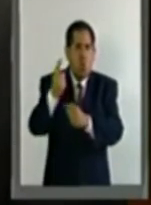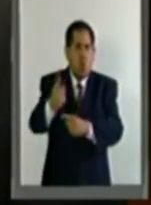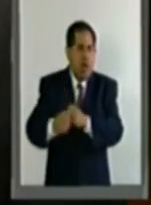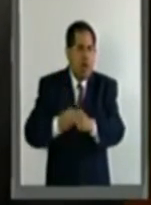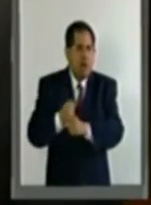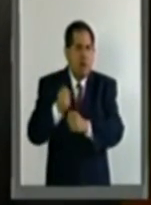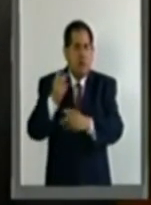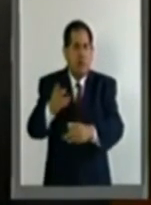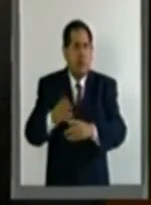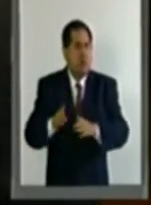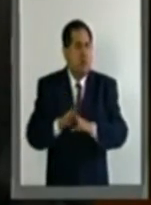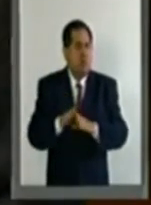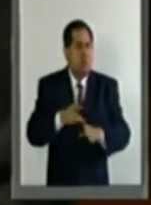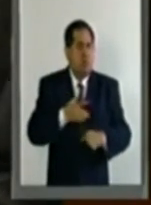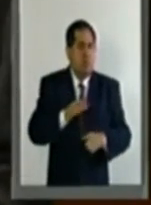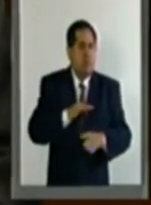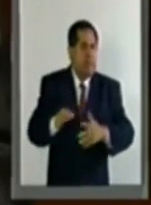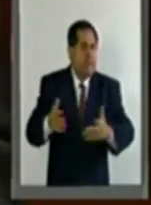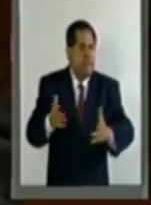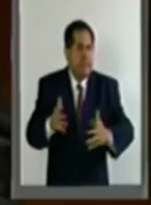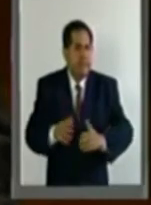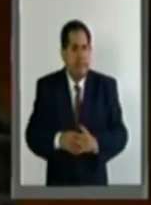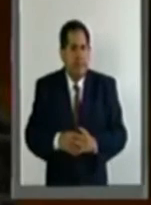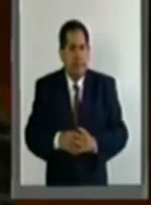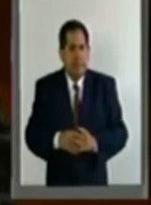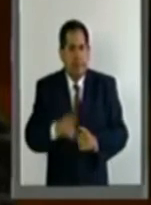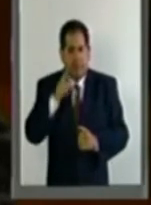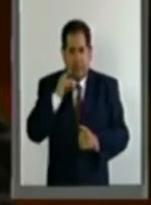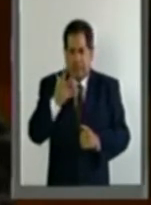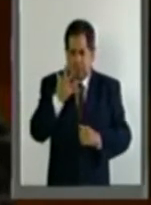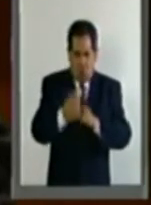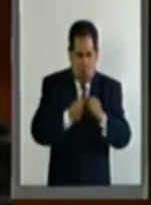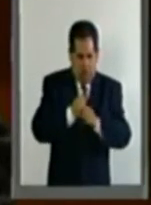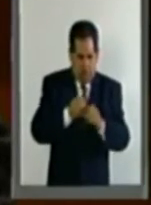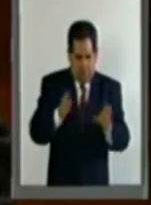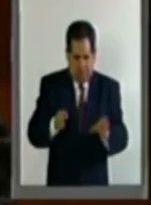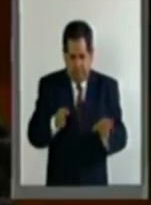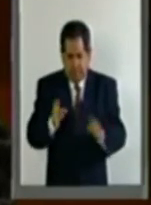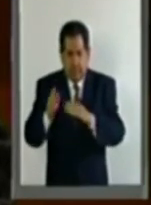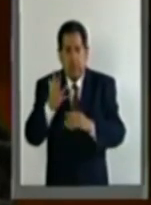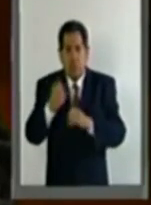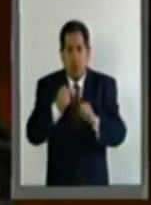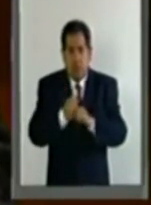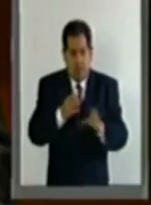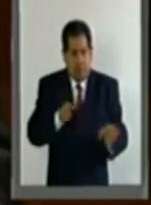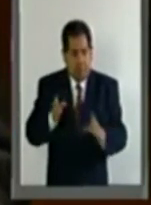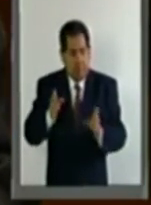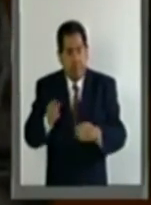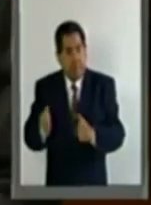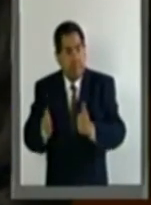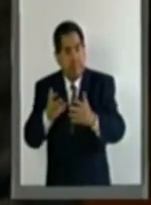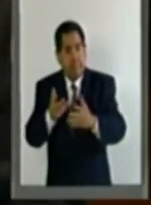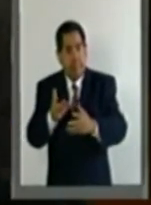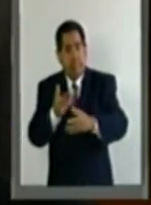contabilizados en promedio en ciclos de 5 años. A cambio,